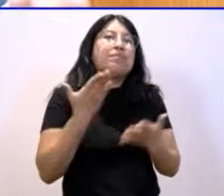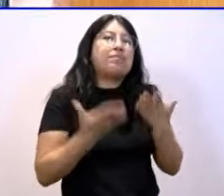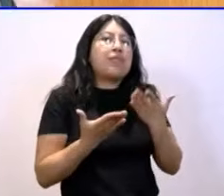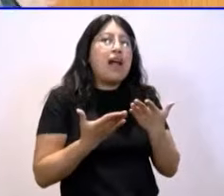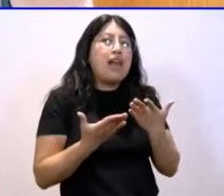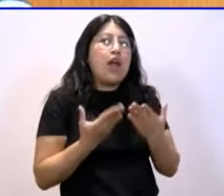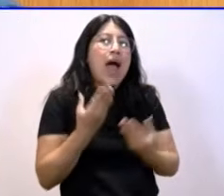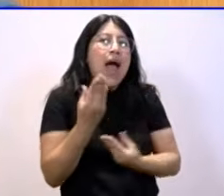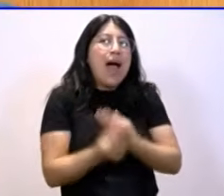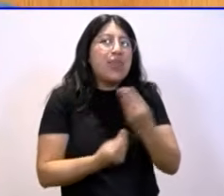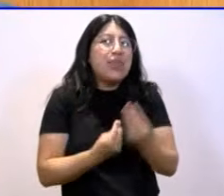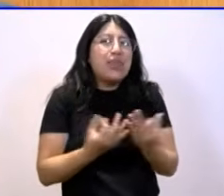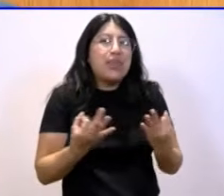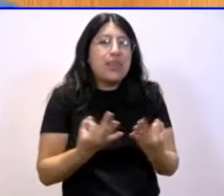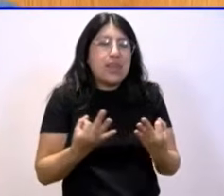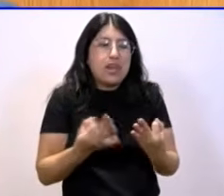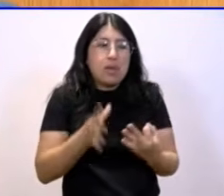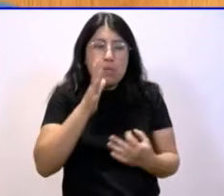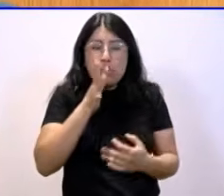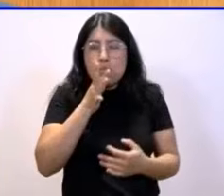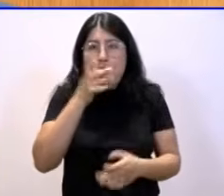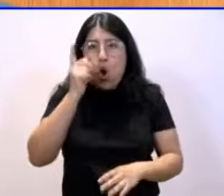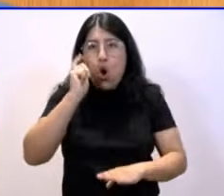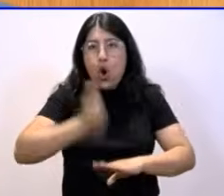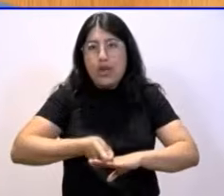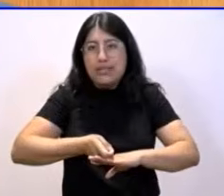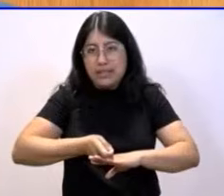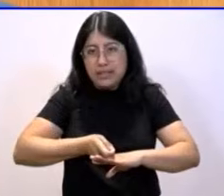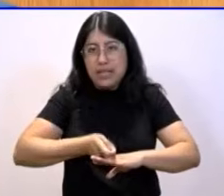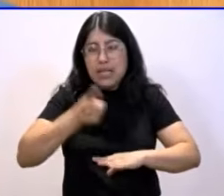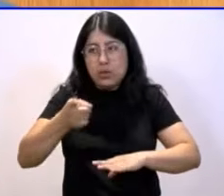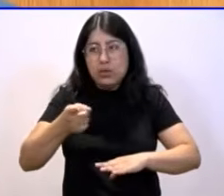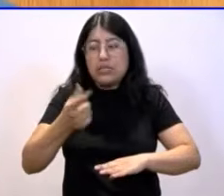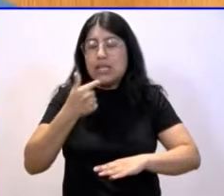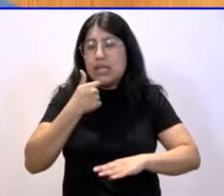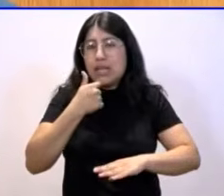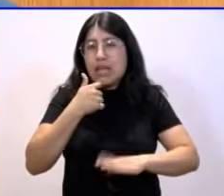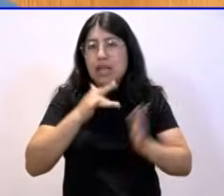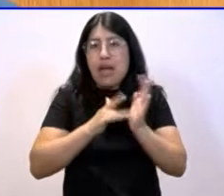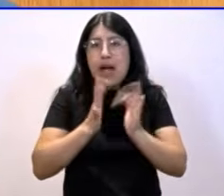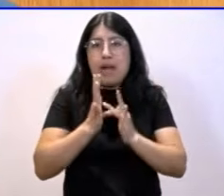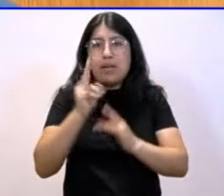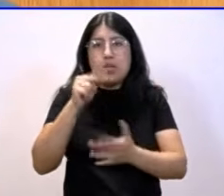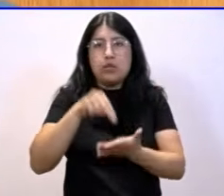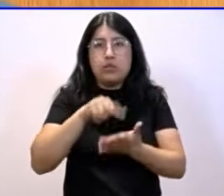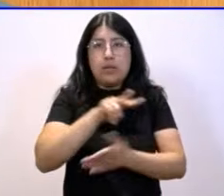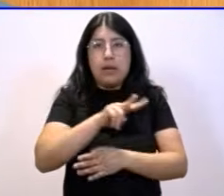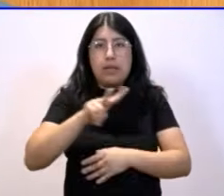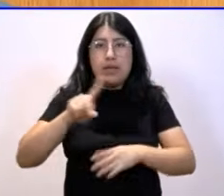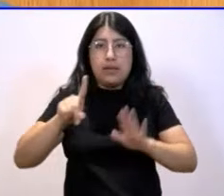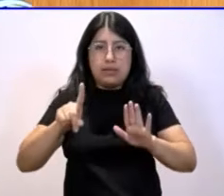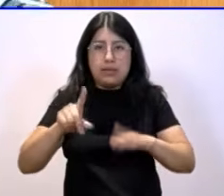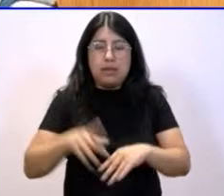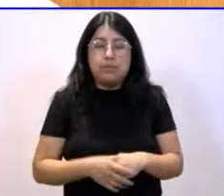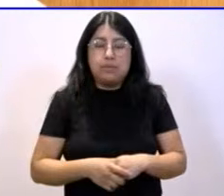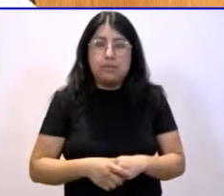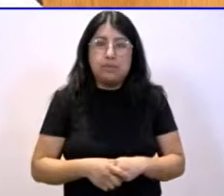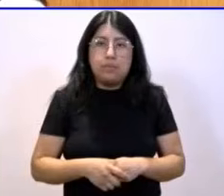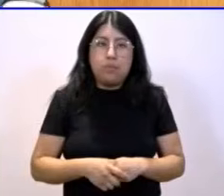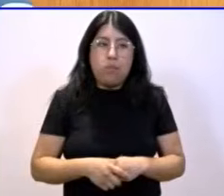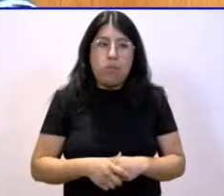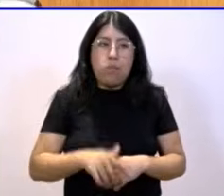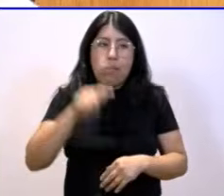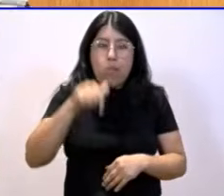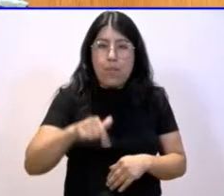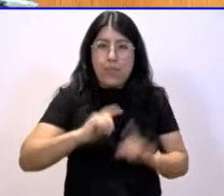la publicación, eso sí, de la última sentencia que usted destaca del mes de abril del año 2026. Hoy se está